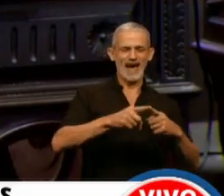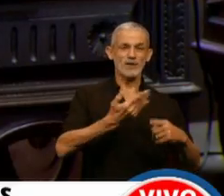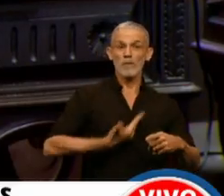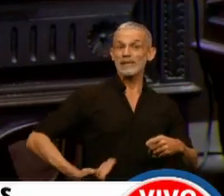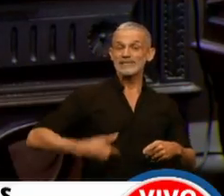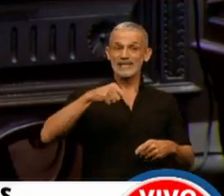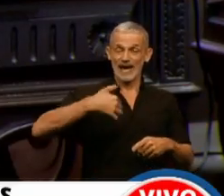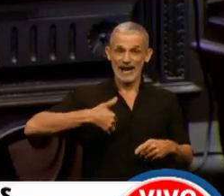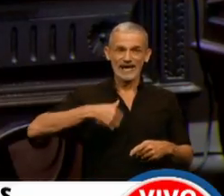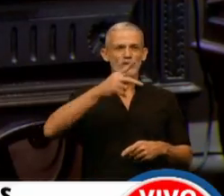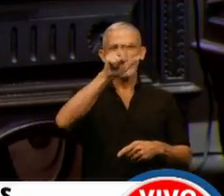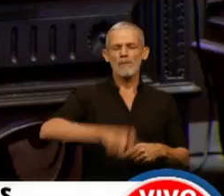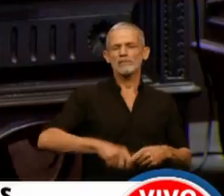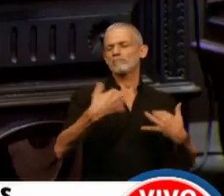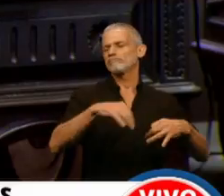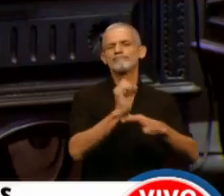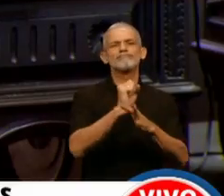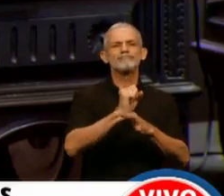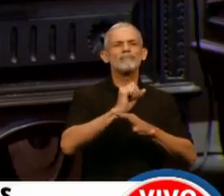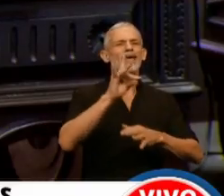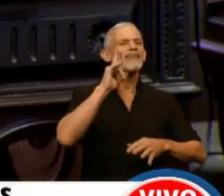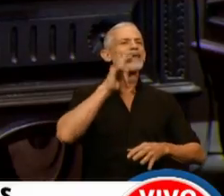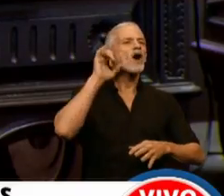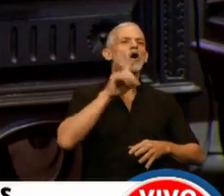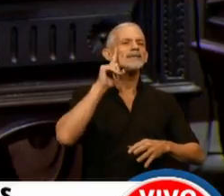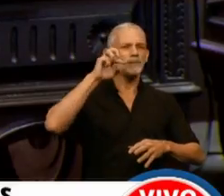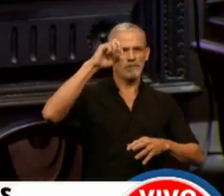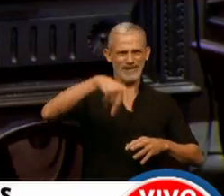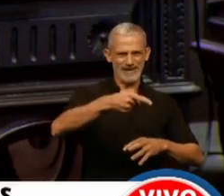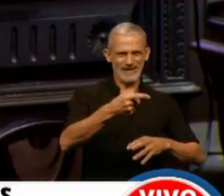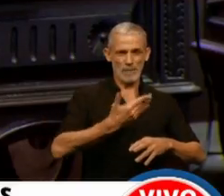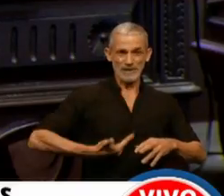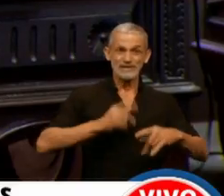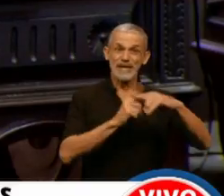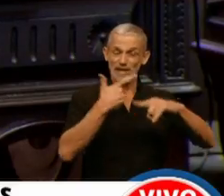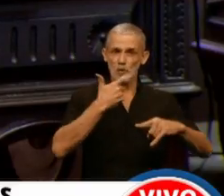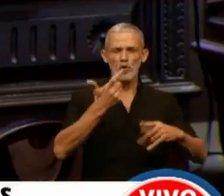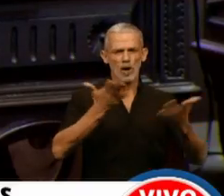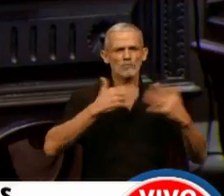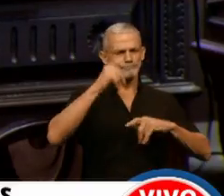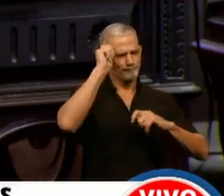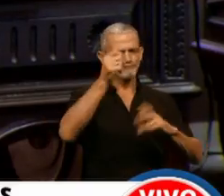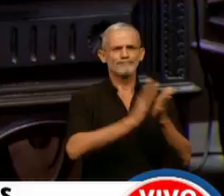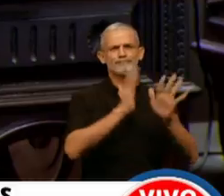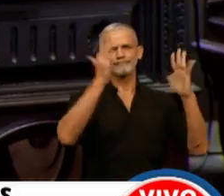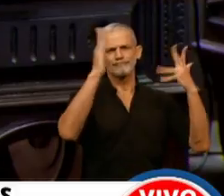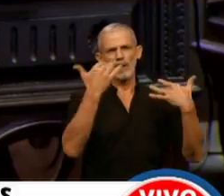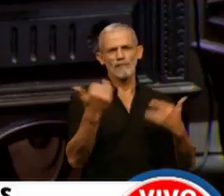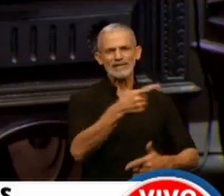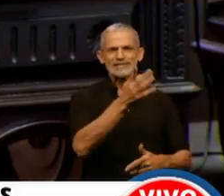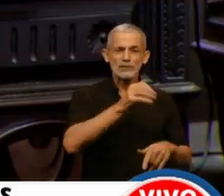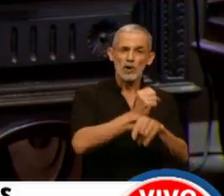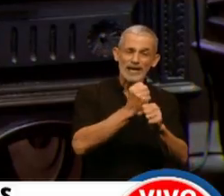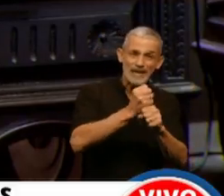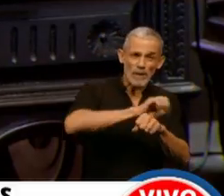argentina de una persona extraordinaria que es diego tipping y la verdad que es para sacarse el sombrero el trabajo que hizo en esta pandemia